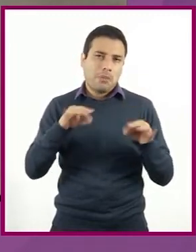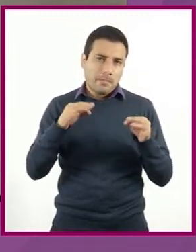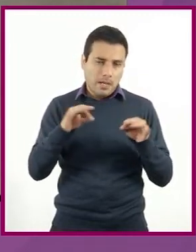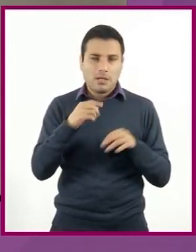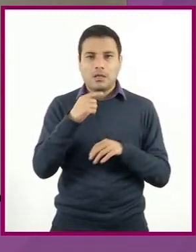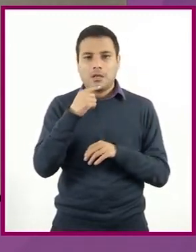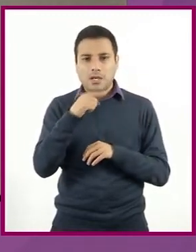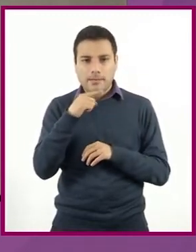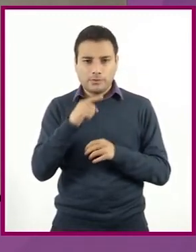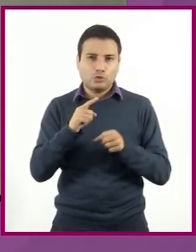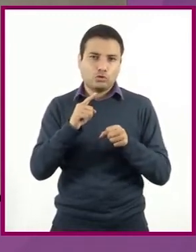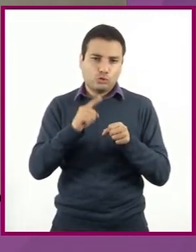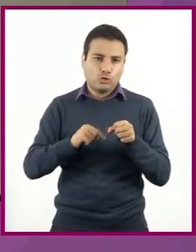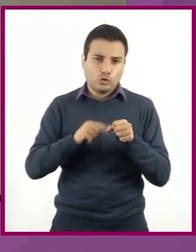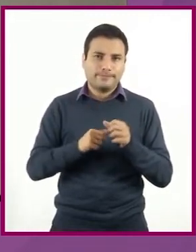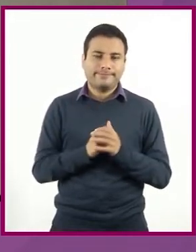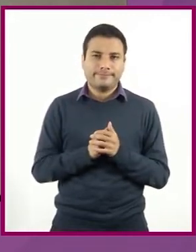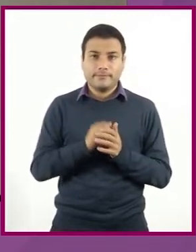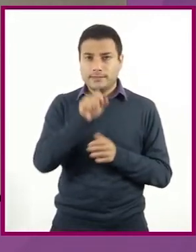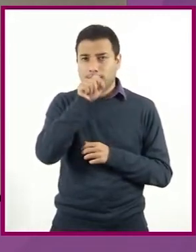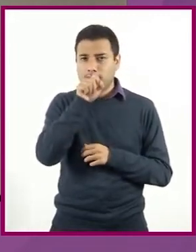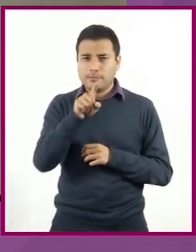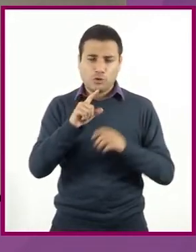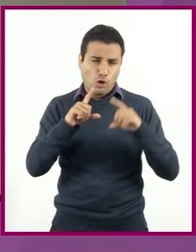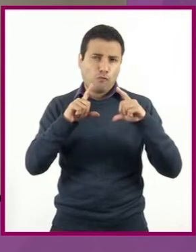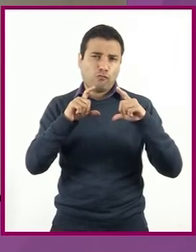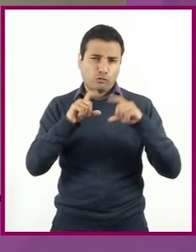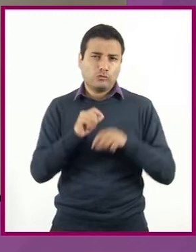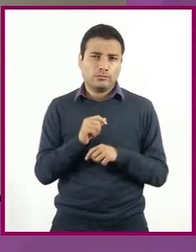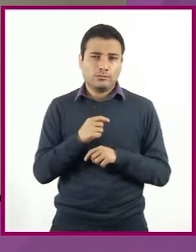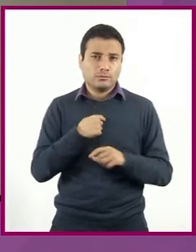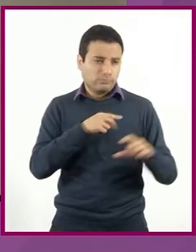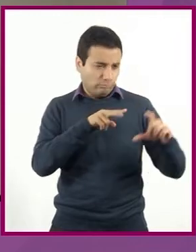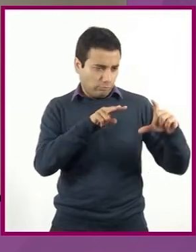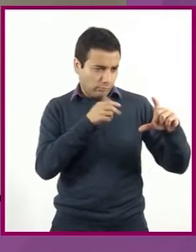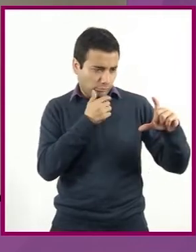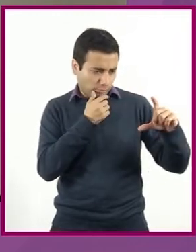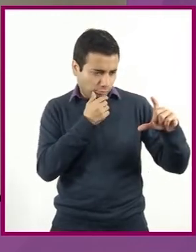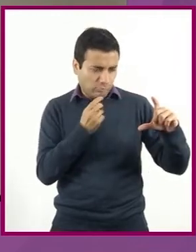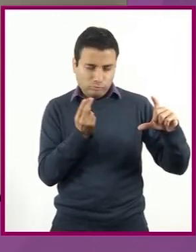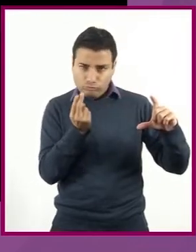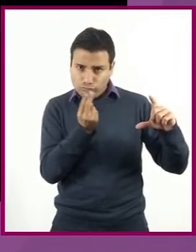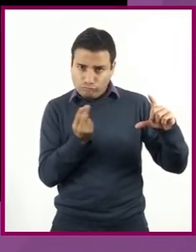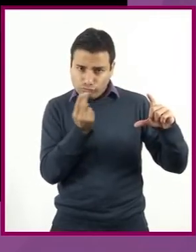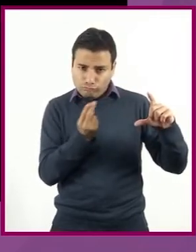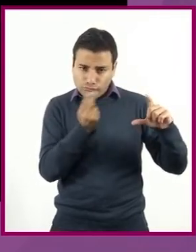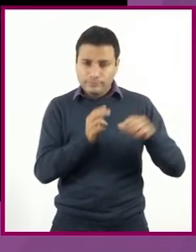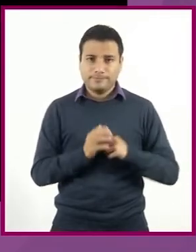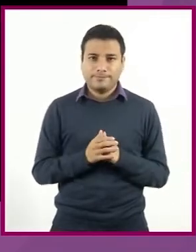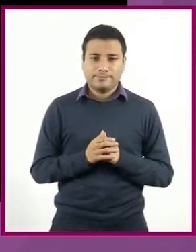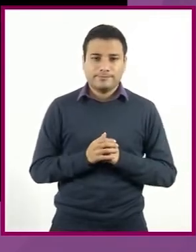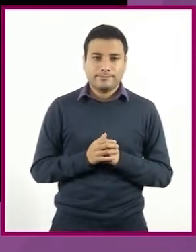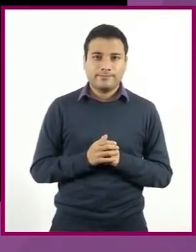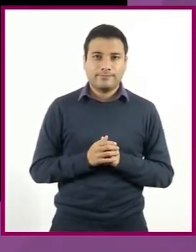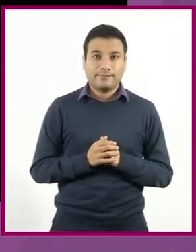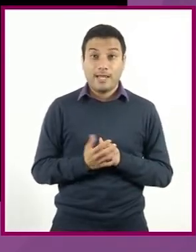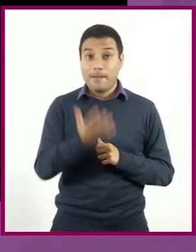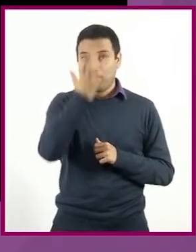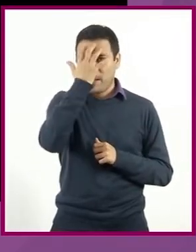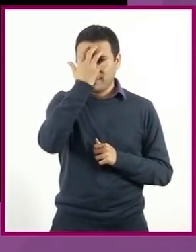y colores, y una foto para poder guiarme y poder realizar el dibujo. La máscara de Miguel